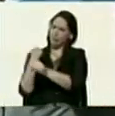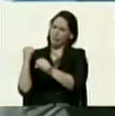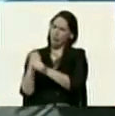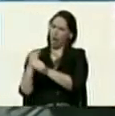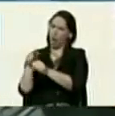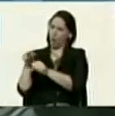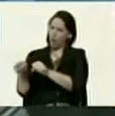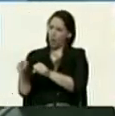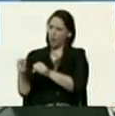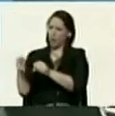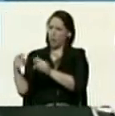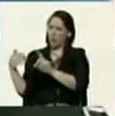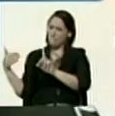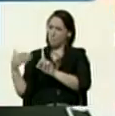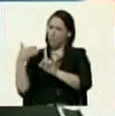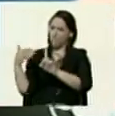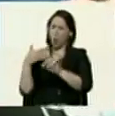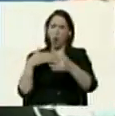amenazante contra Venezuela.